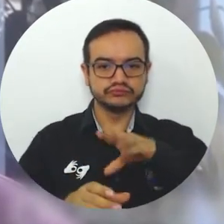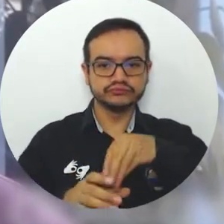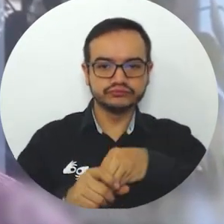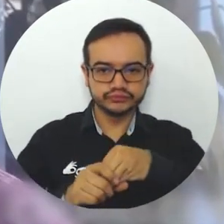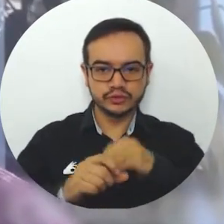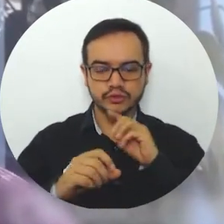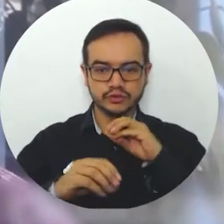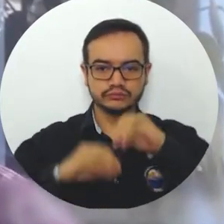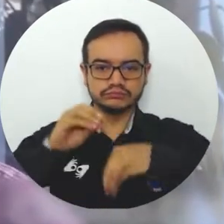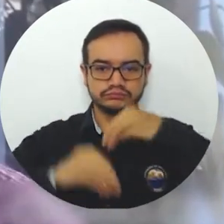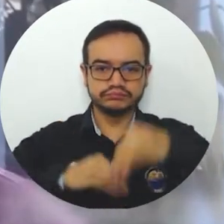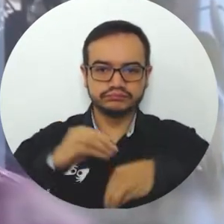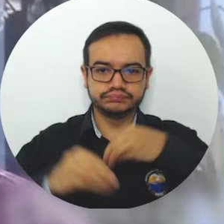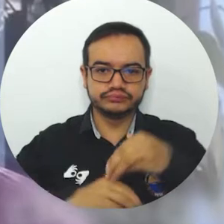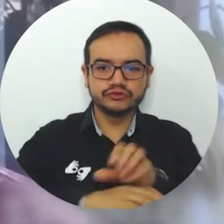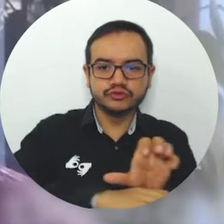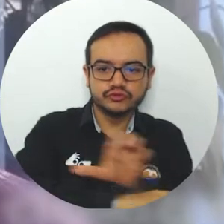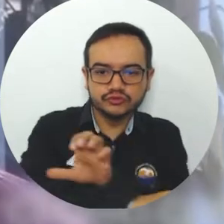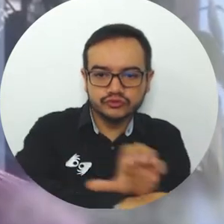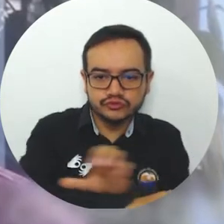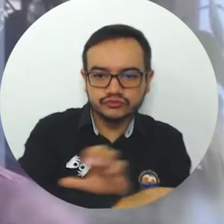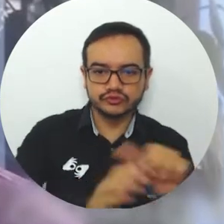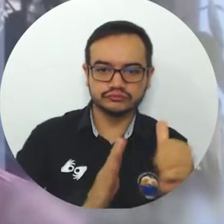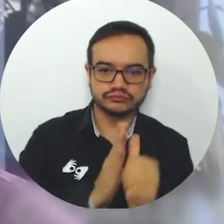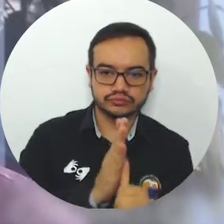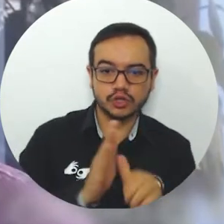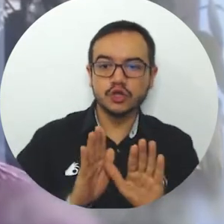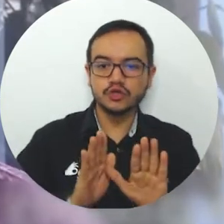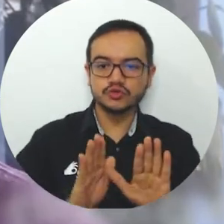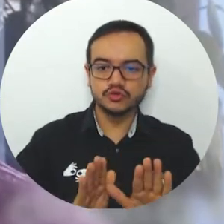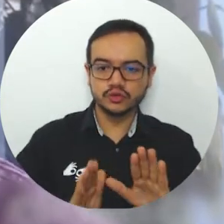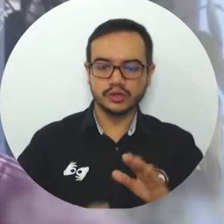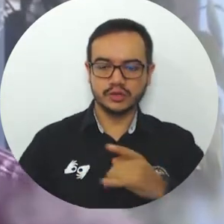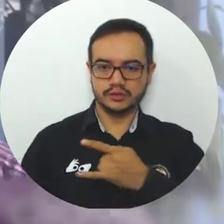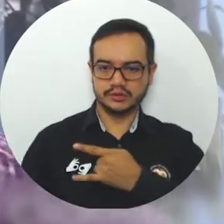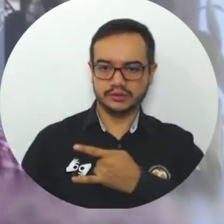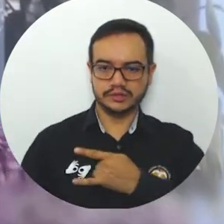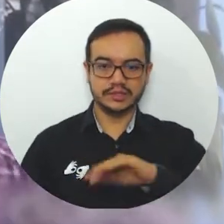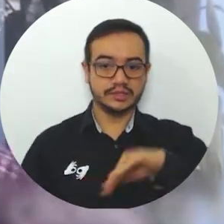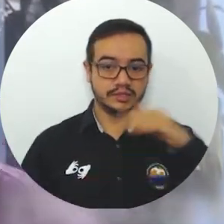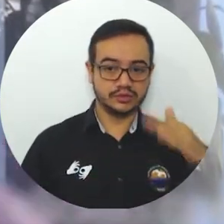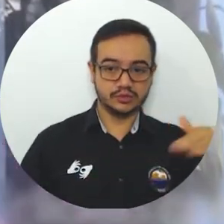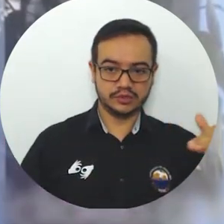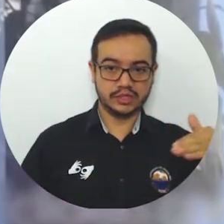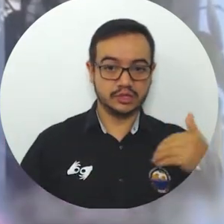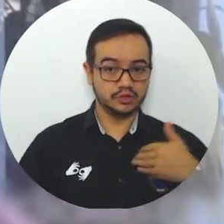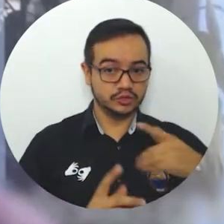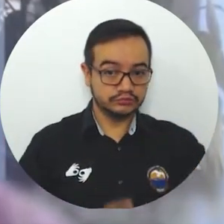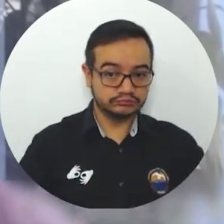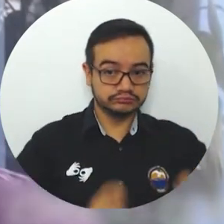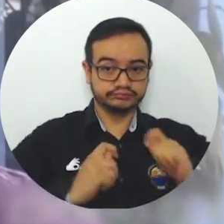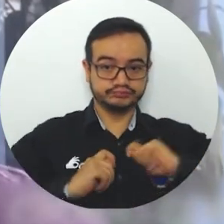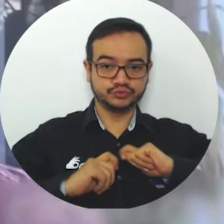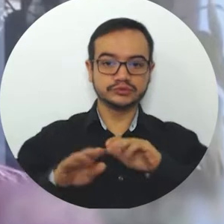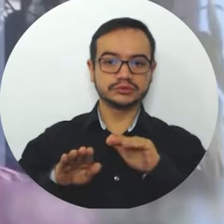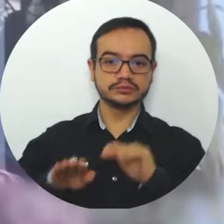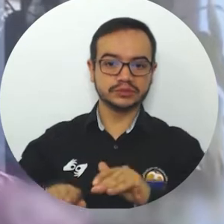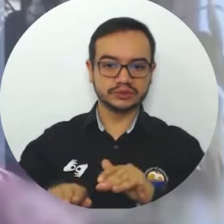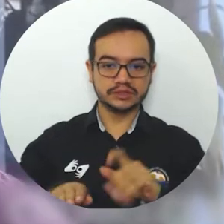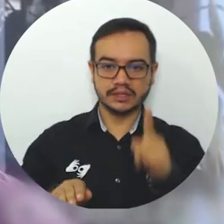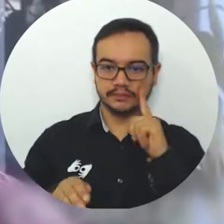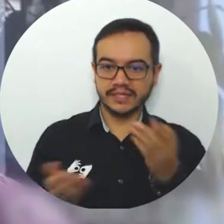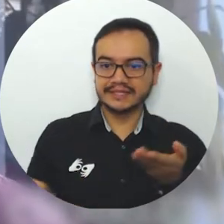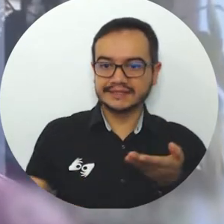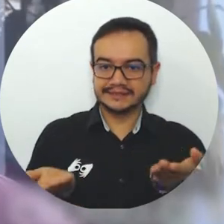de Antioquia y actuando en representación de la misma para los efectos de la prestación del servicio de